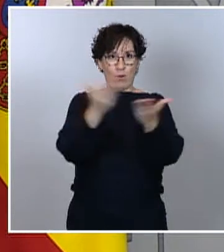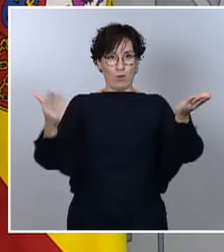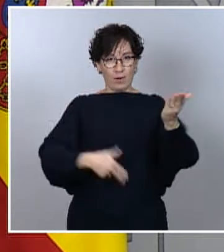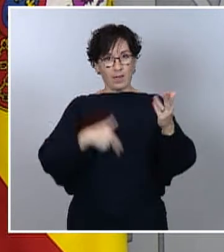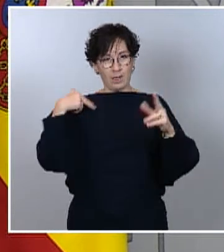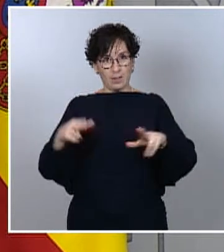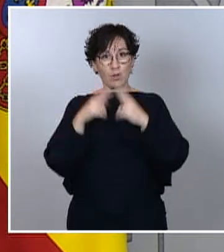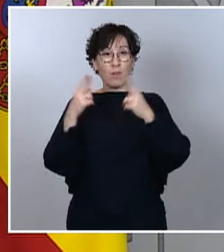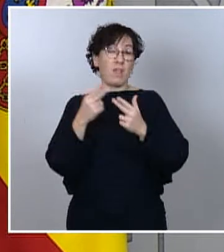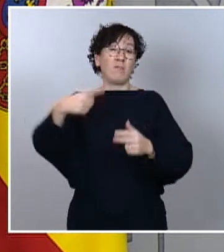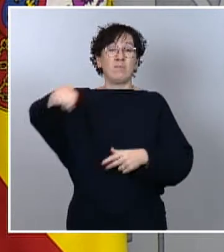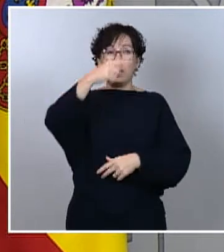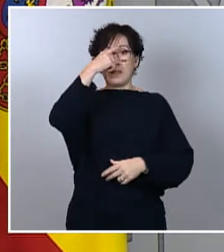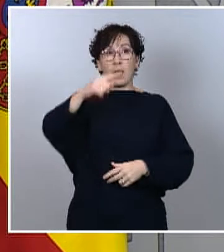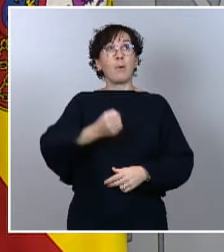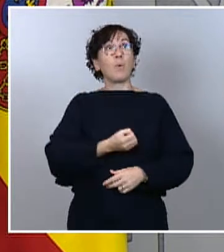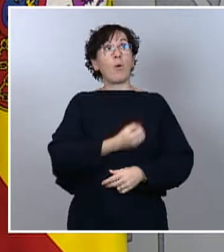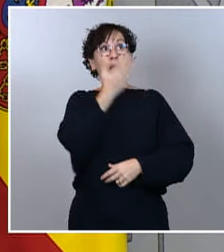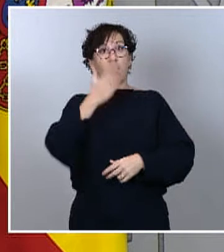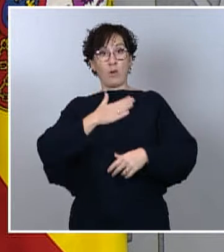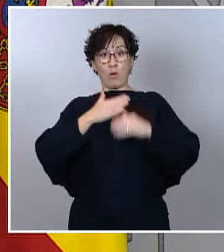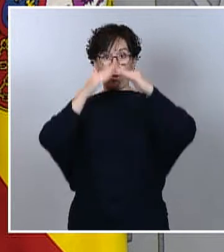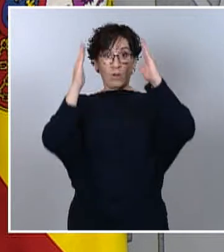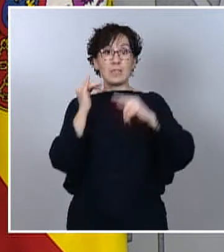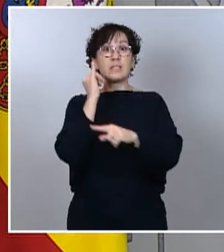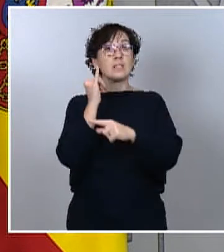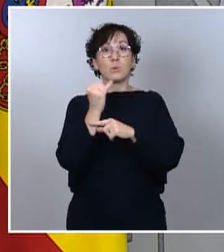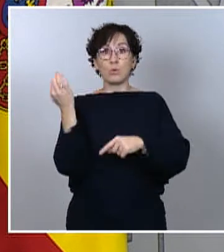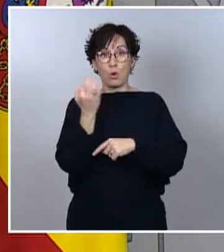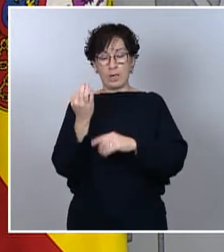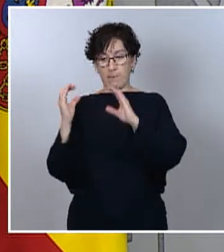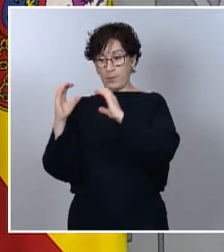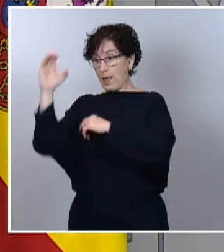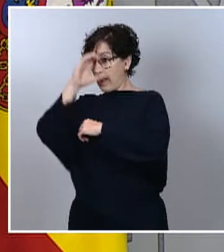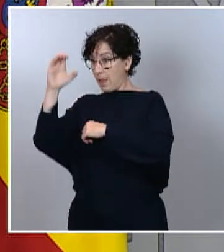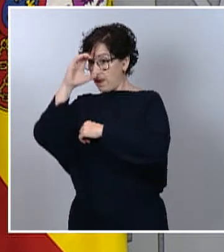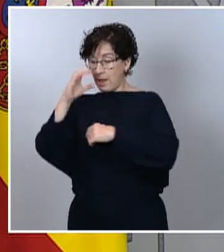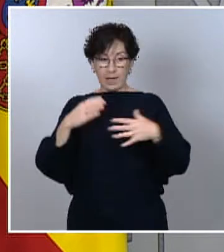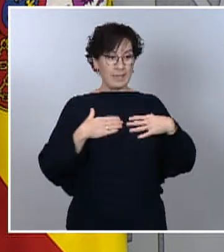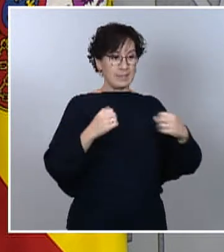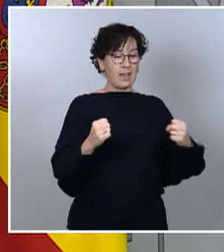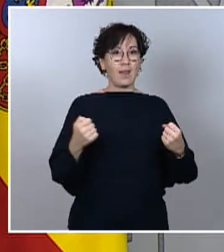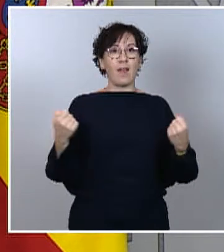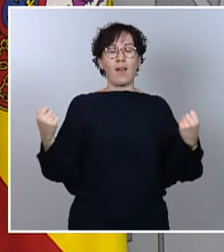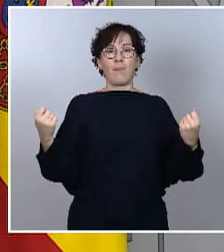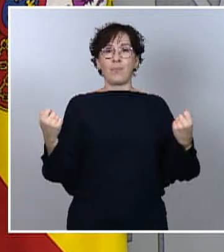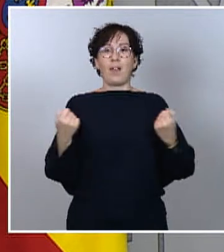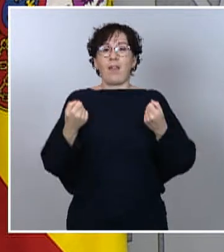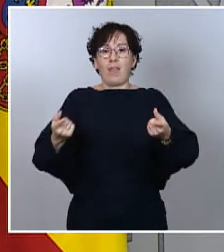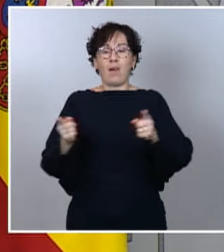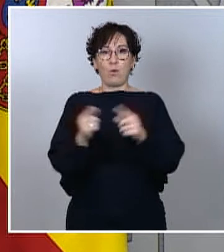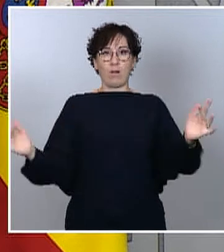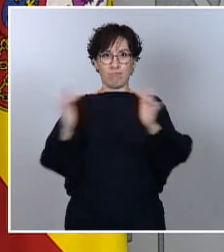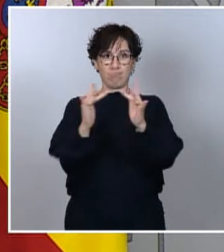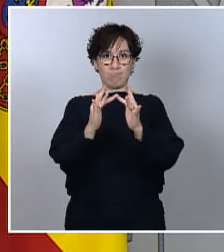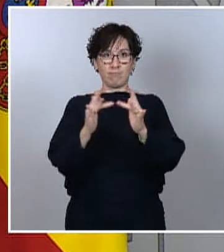de Salud Carlos III es servir de puente entre la ciencia y la sanidad, ser la casa de toda la comunidad